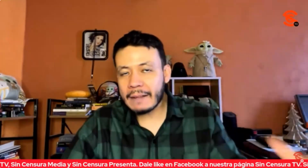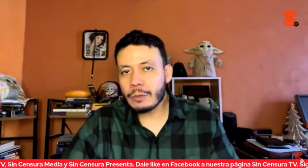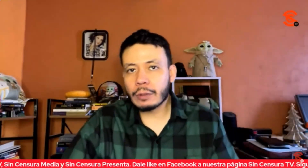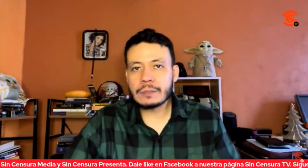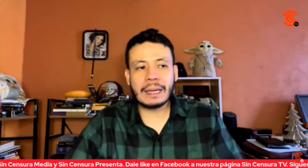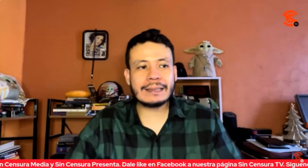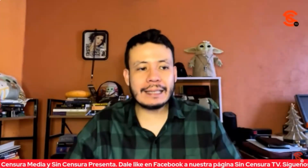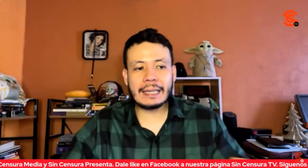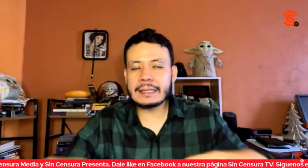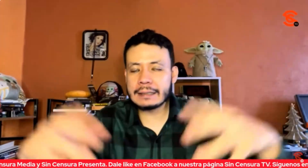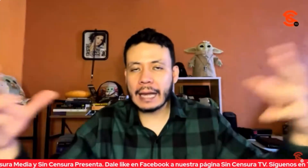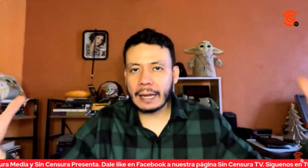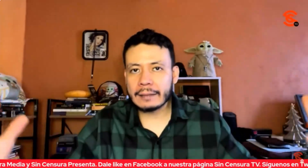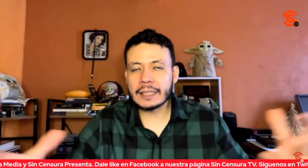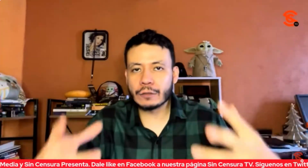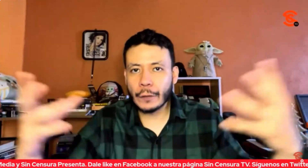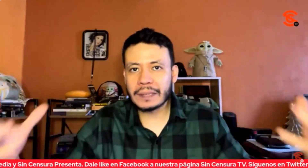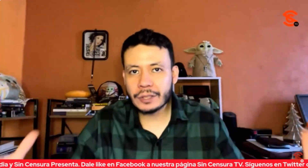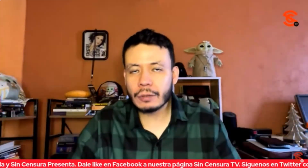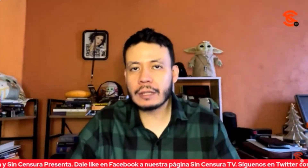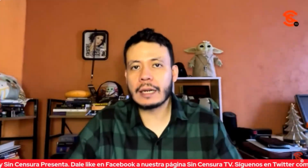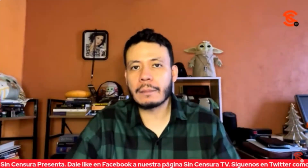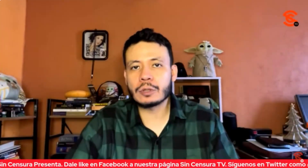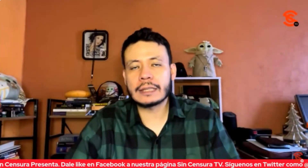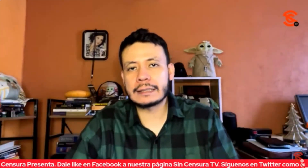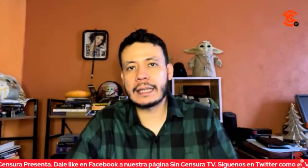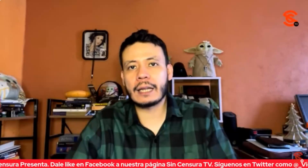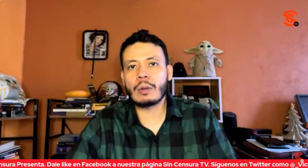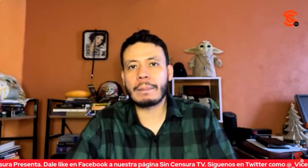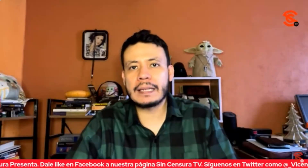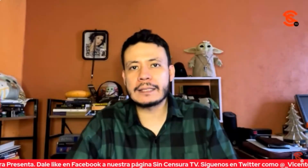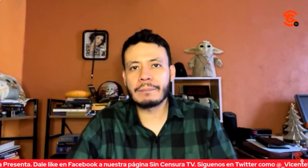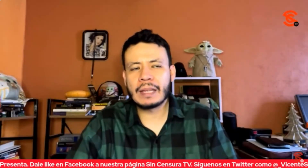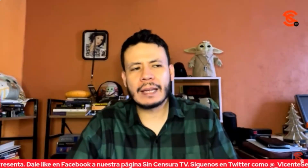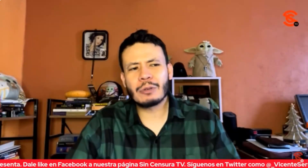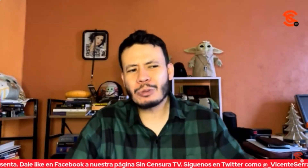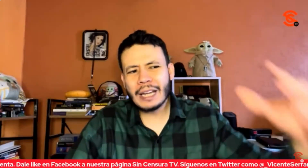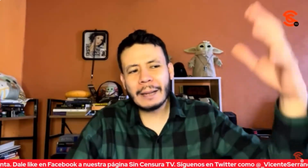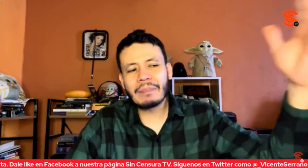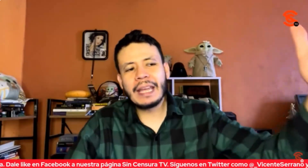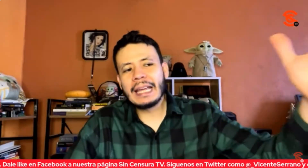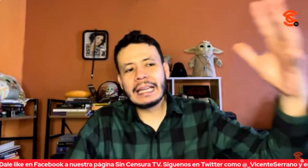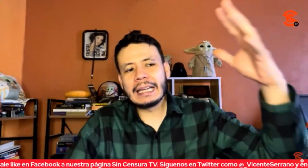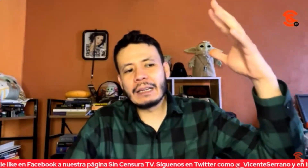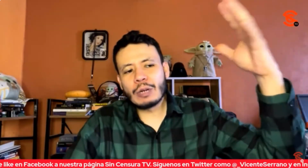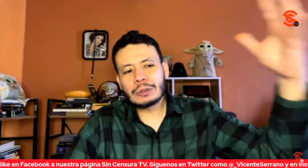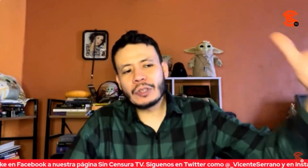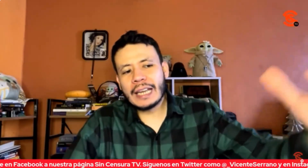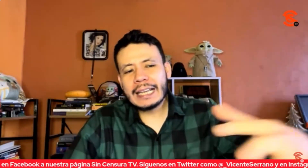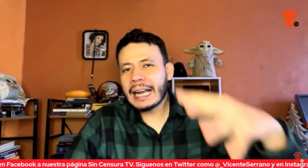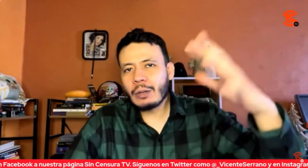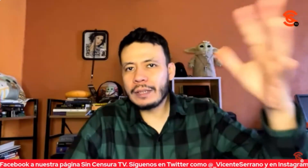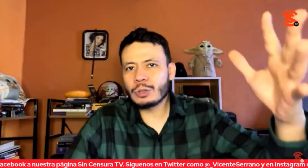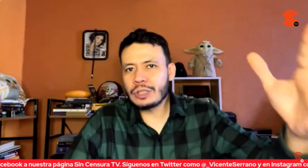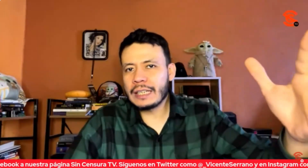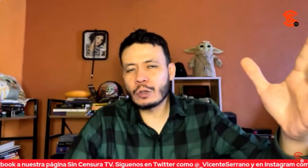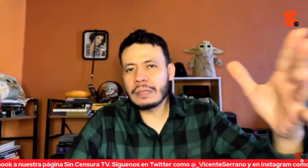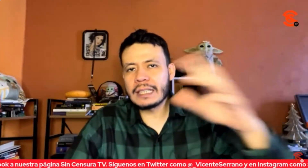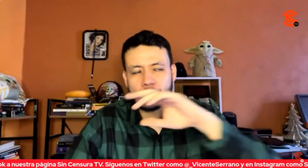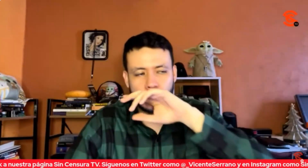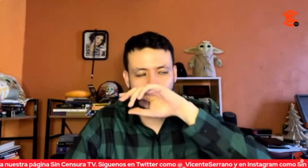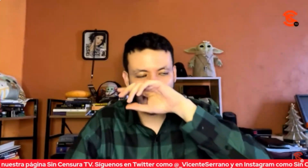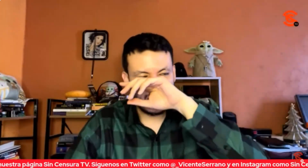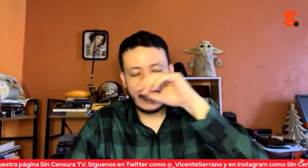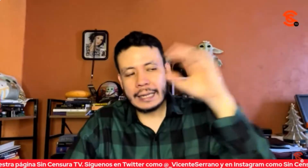está terminando, es parte de esta transformación tan hermosa que está llegando al país, que no es una cuestión que haya llegado, eso sí,